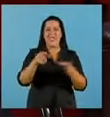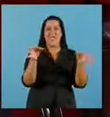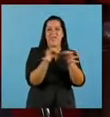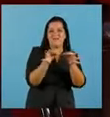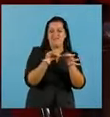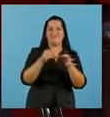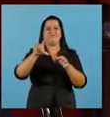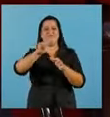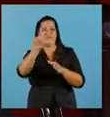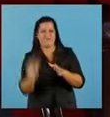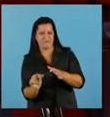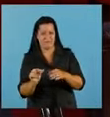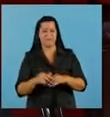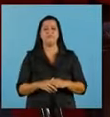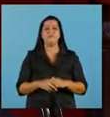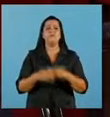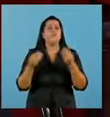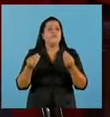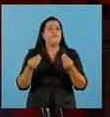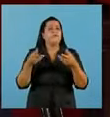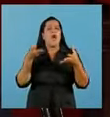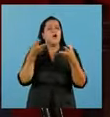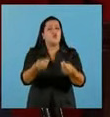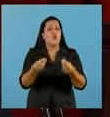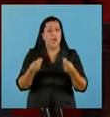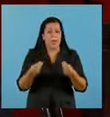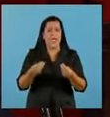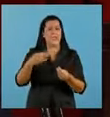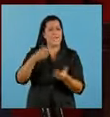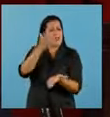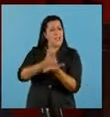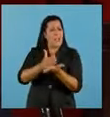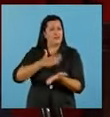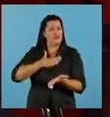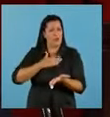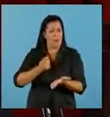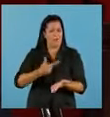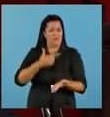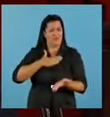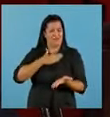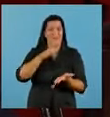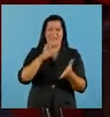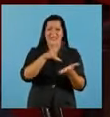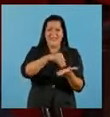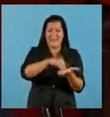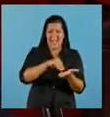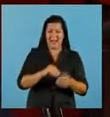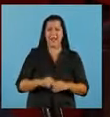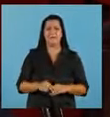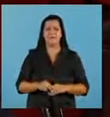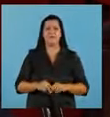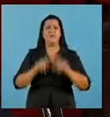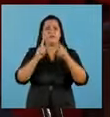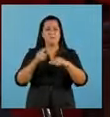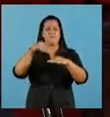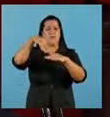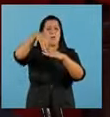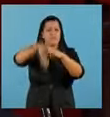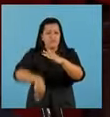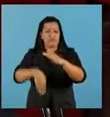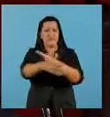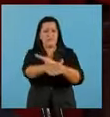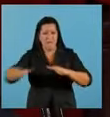continental argentina, que contribuirá a consolidar los derechos de soberanía sobre los recursos del lecho y subsuelo.